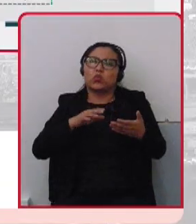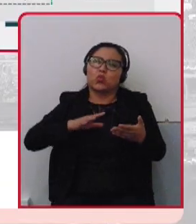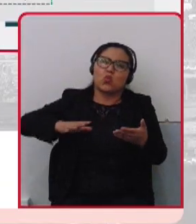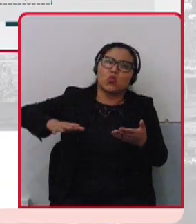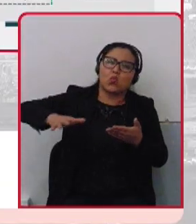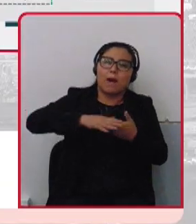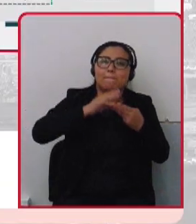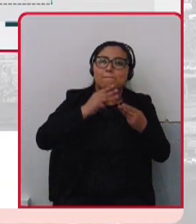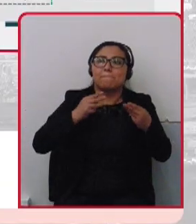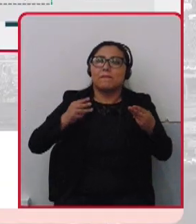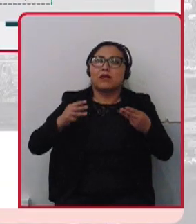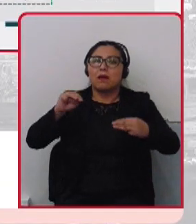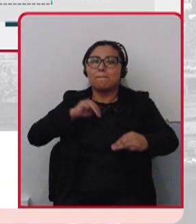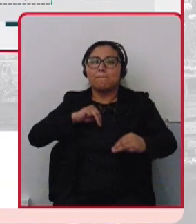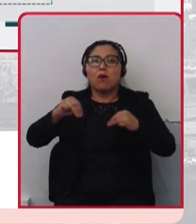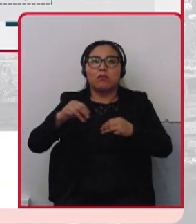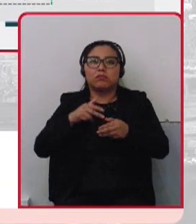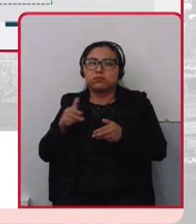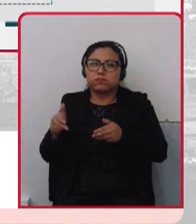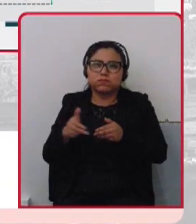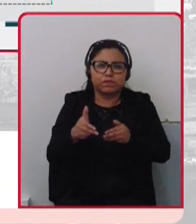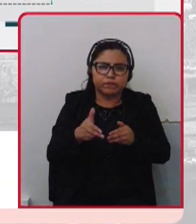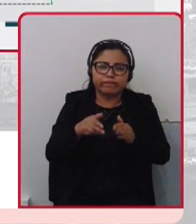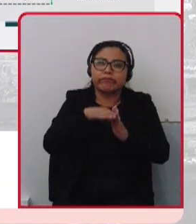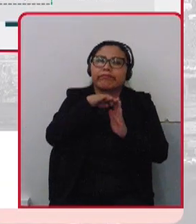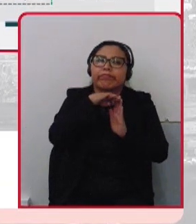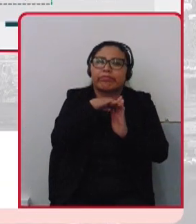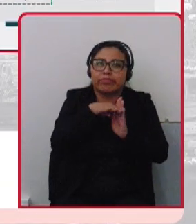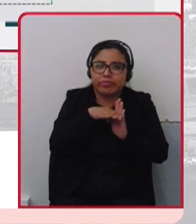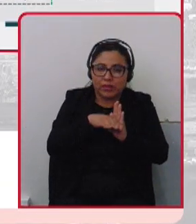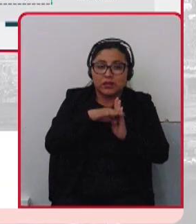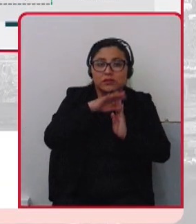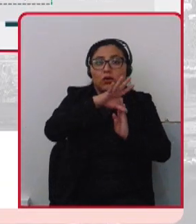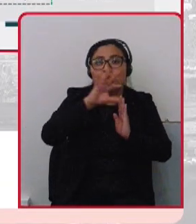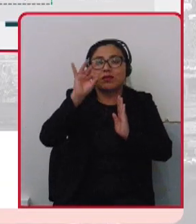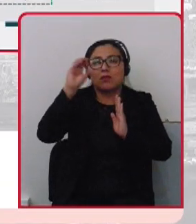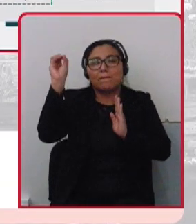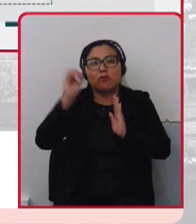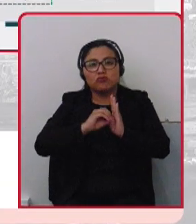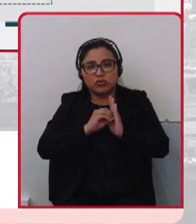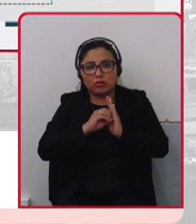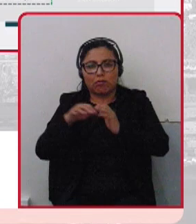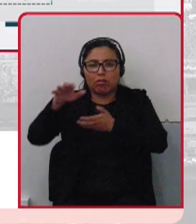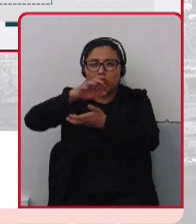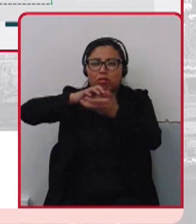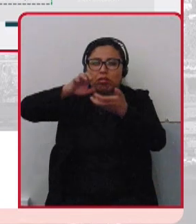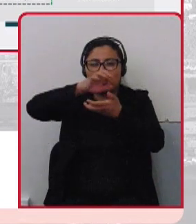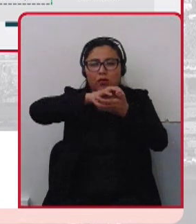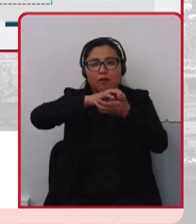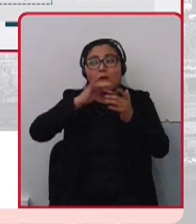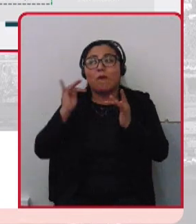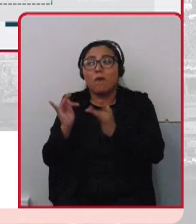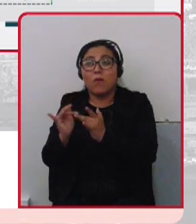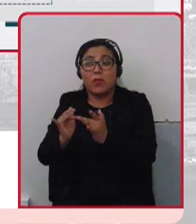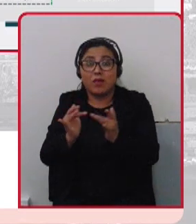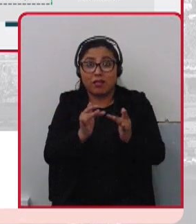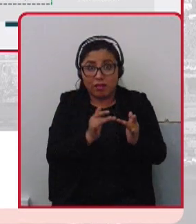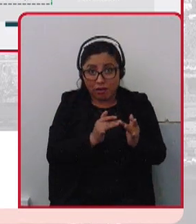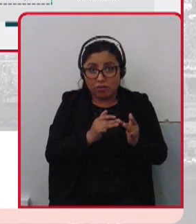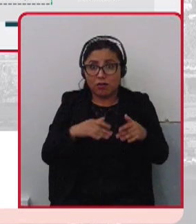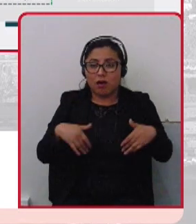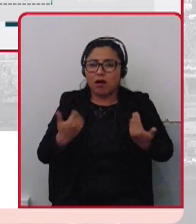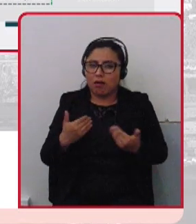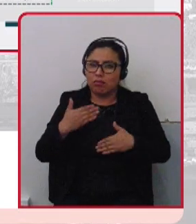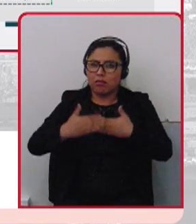que nosotros pensamos mover a través de los túneles podemos tener una reducción de hasta el 59% de las emisiones, ya que al estar conectado a la